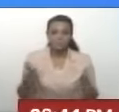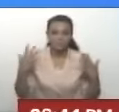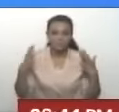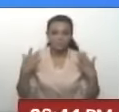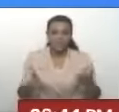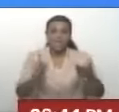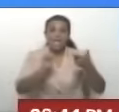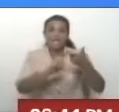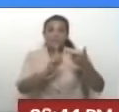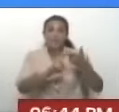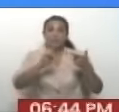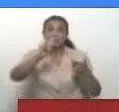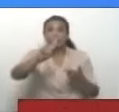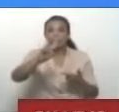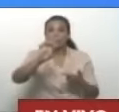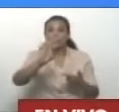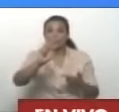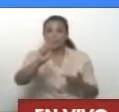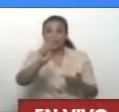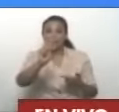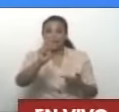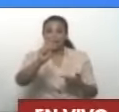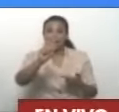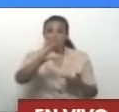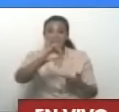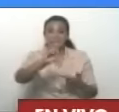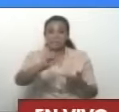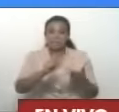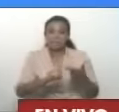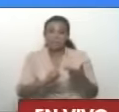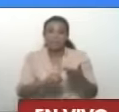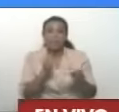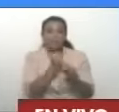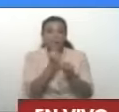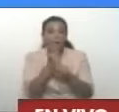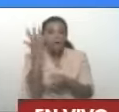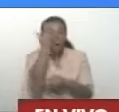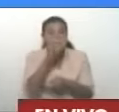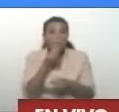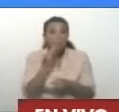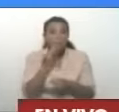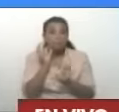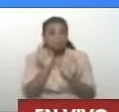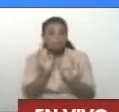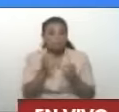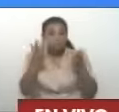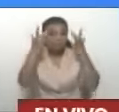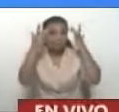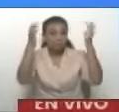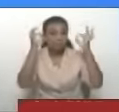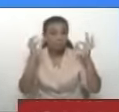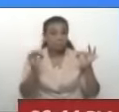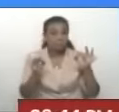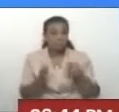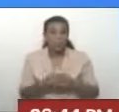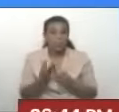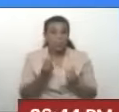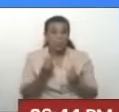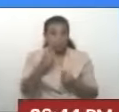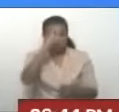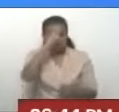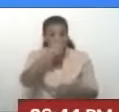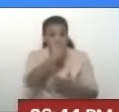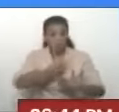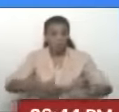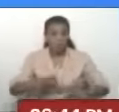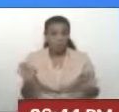En el segundo vértice, vamos a trabajar un joven destacado que tiene mucho que ver